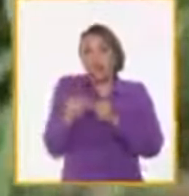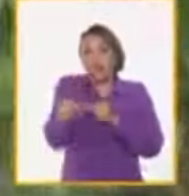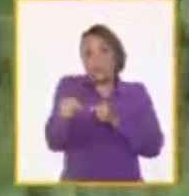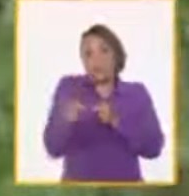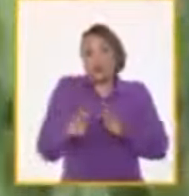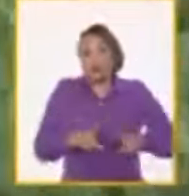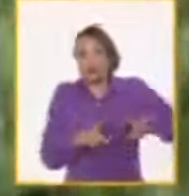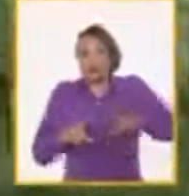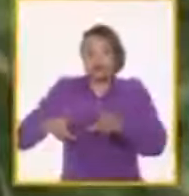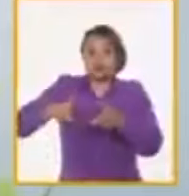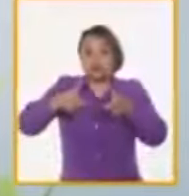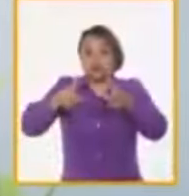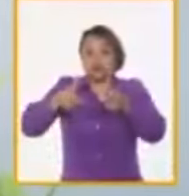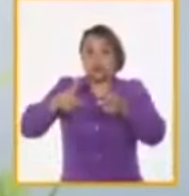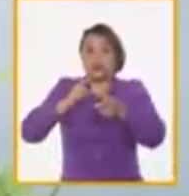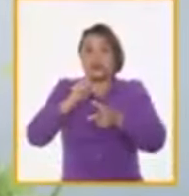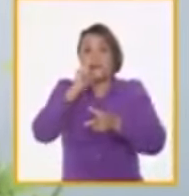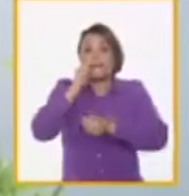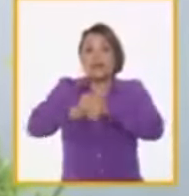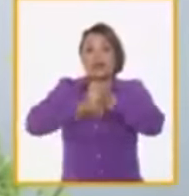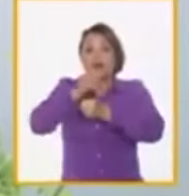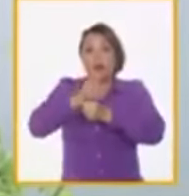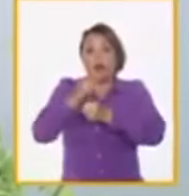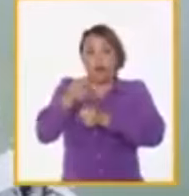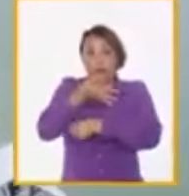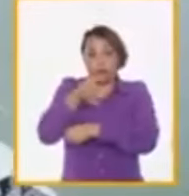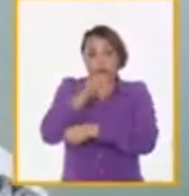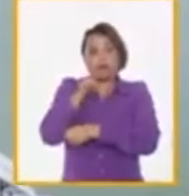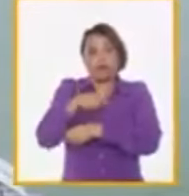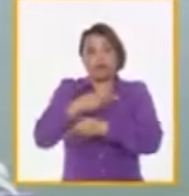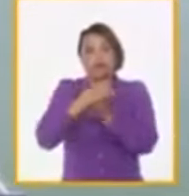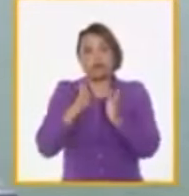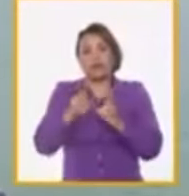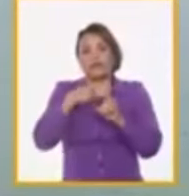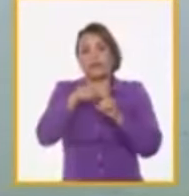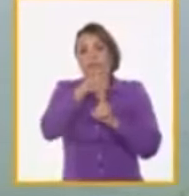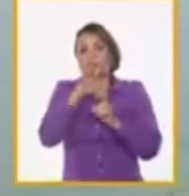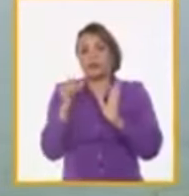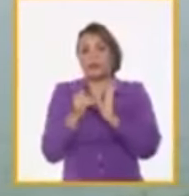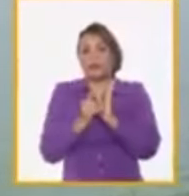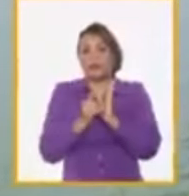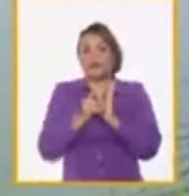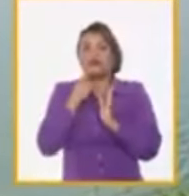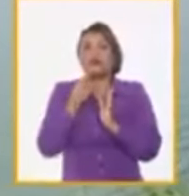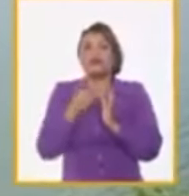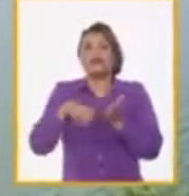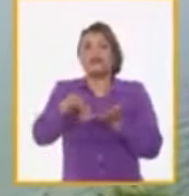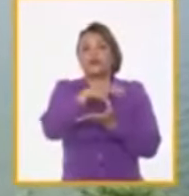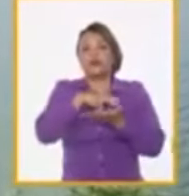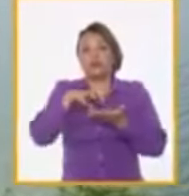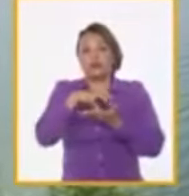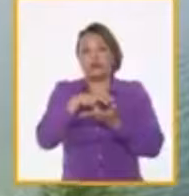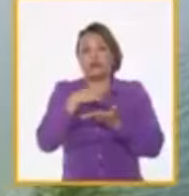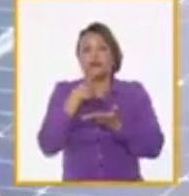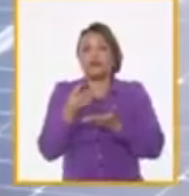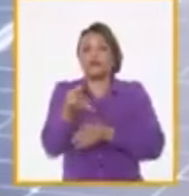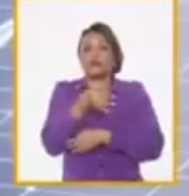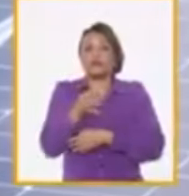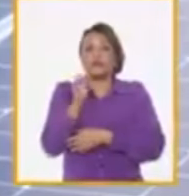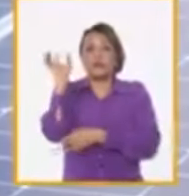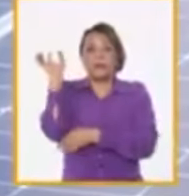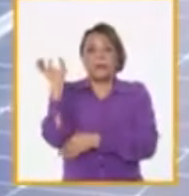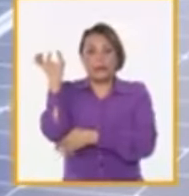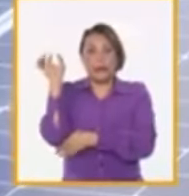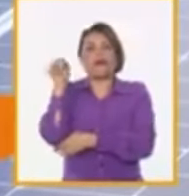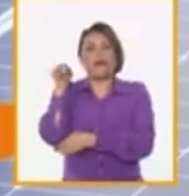embalse Protesta de Baragua asegura el servicio a más de 4.000 habitantes de Palmarito de Cauto, en el municipio Mella.